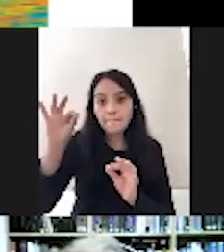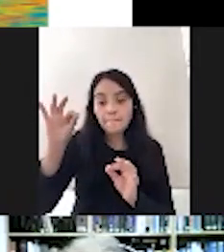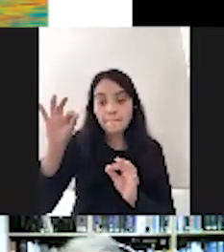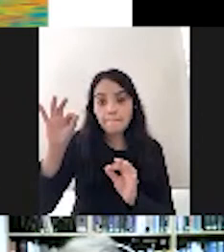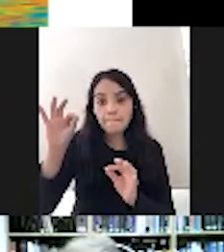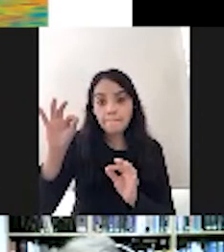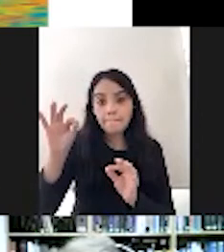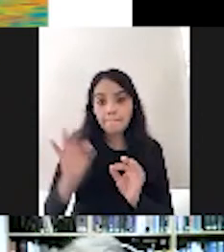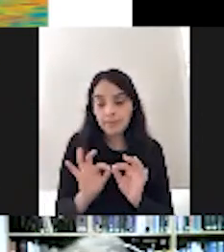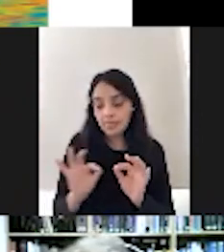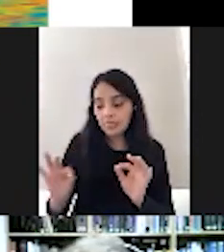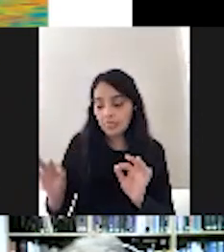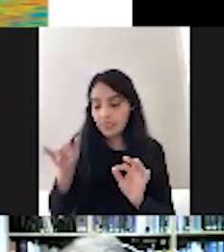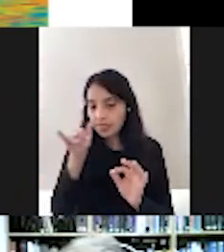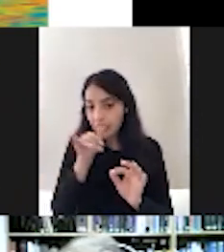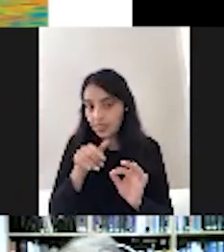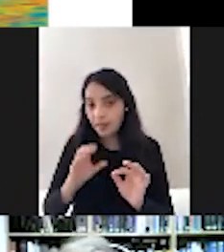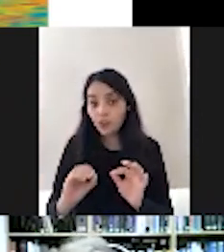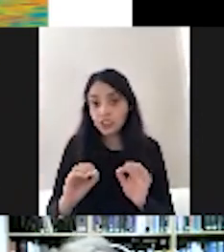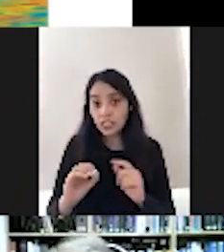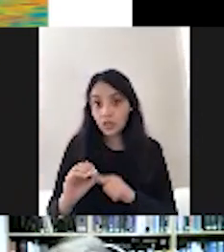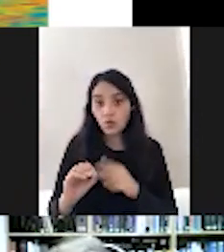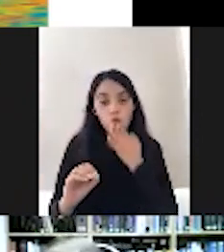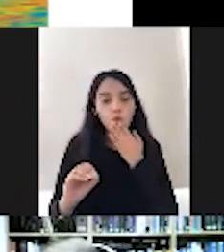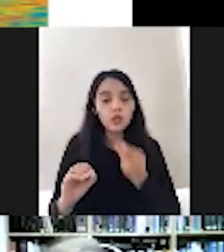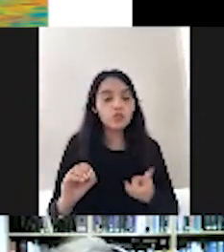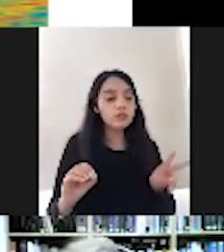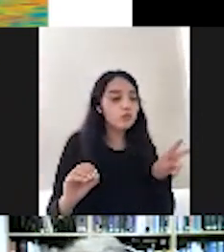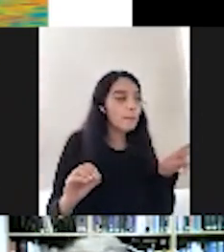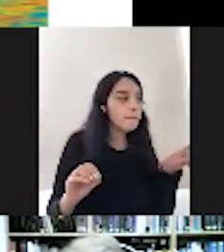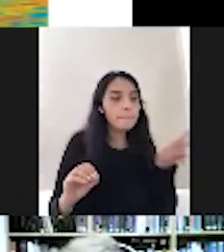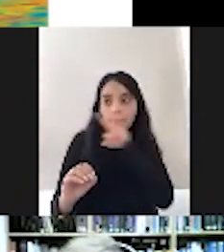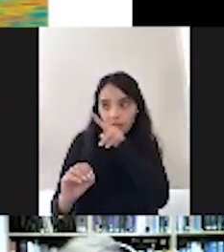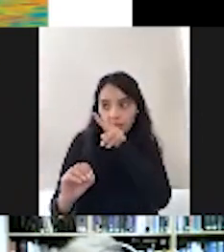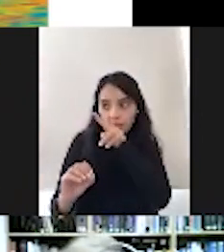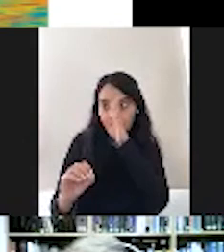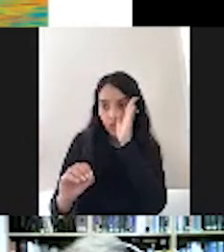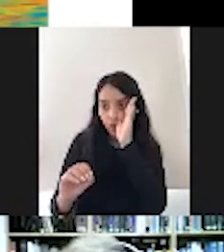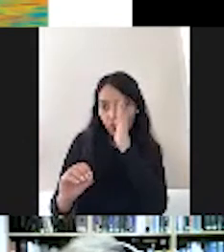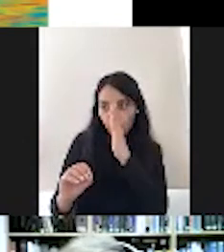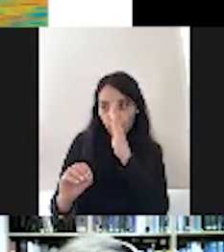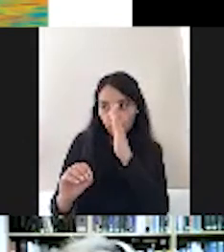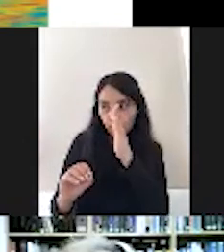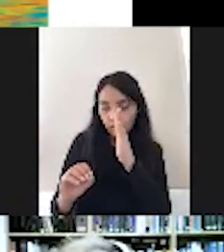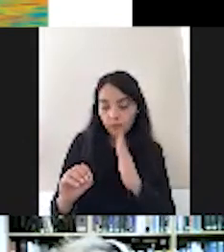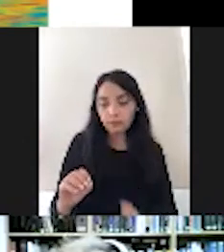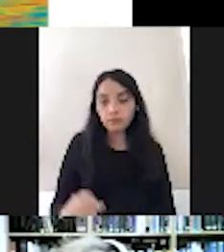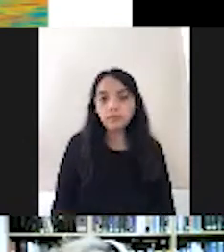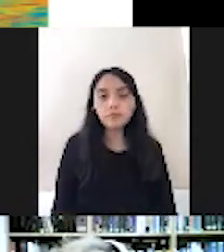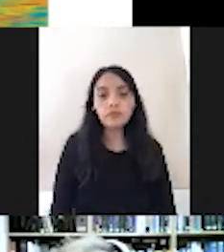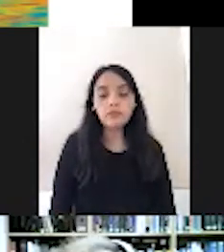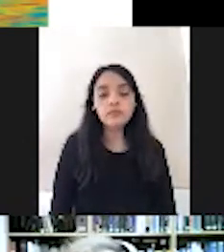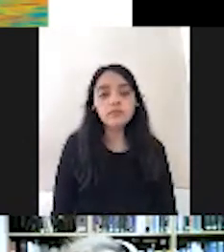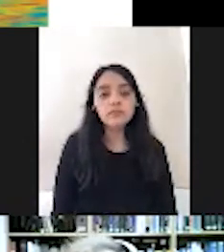tiempo cero ahora representa el momento en que uno movió el ojo y lo detuvo en una próxima imagen, en un pedazo del